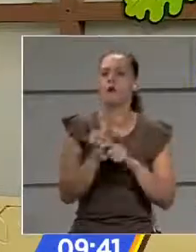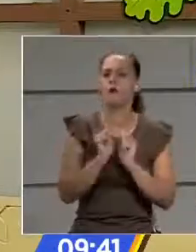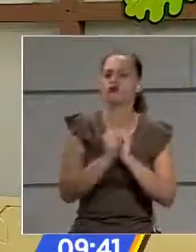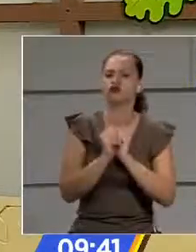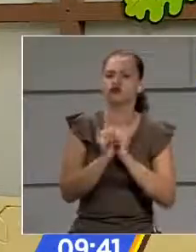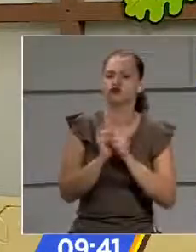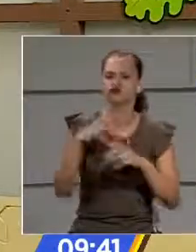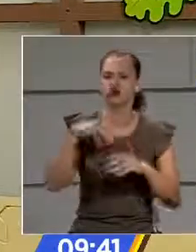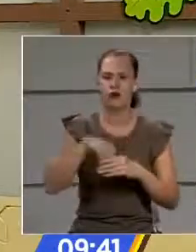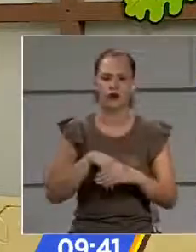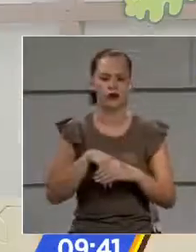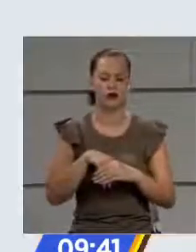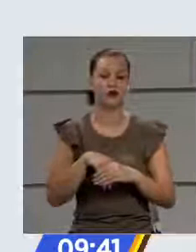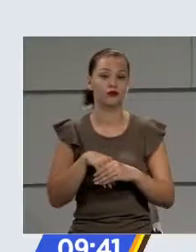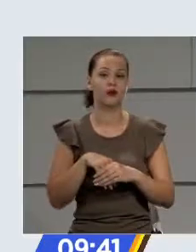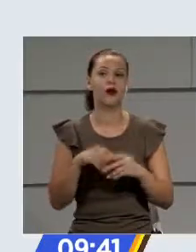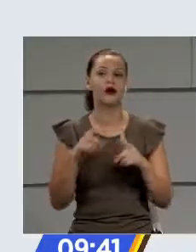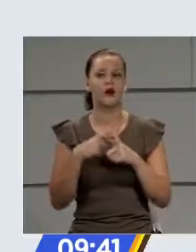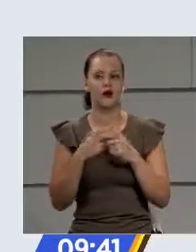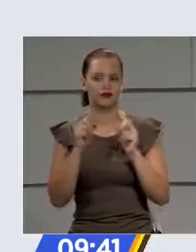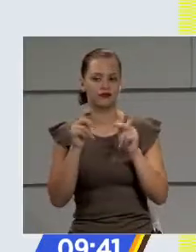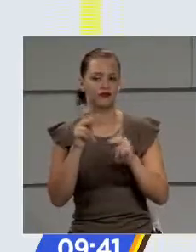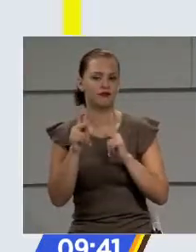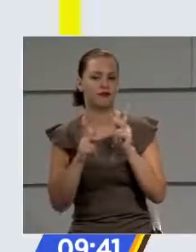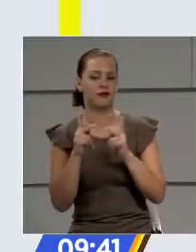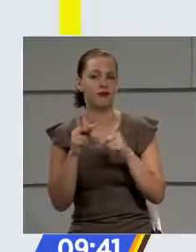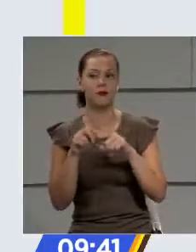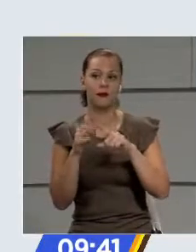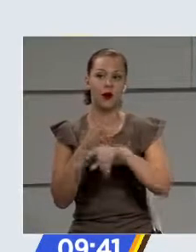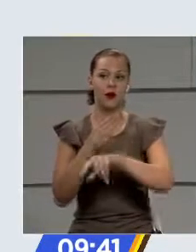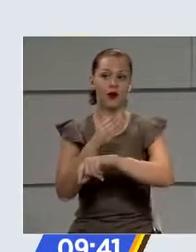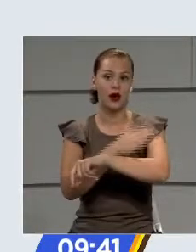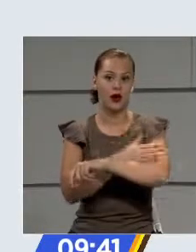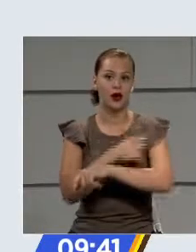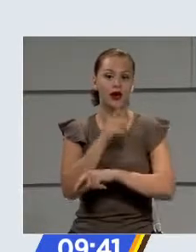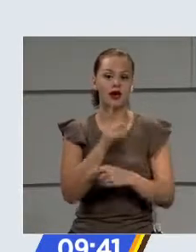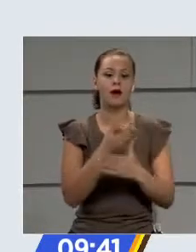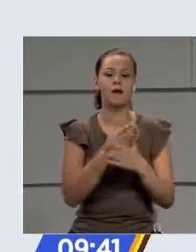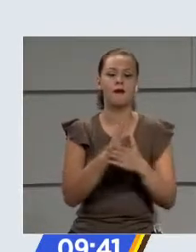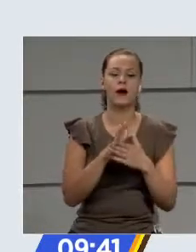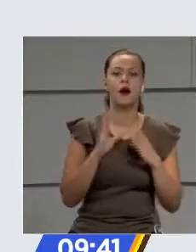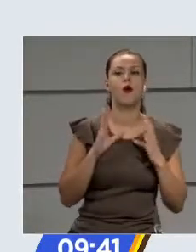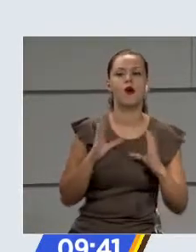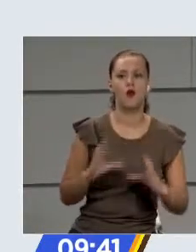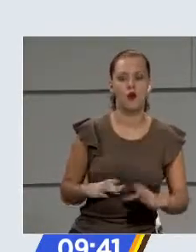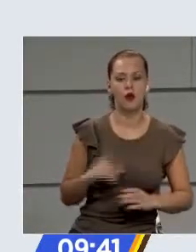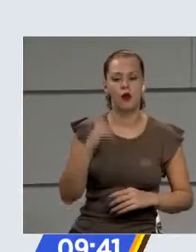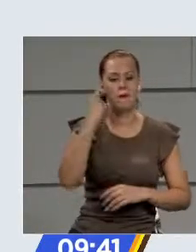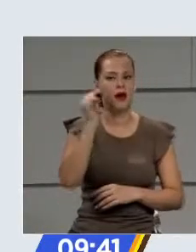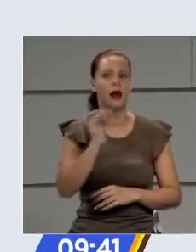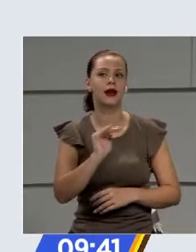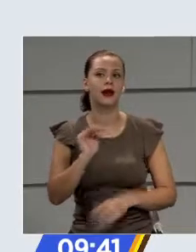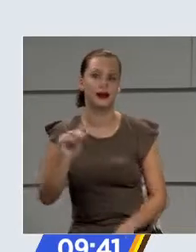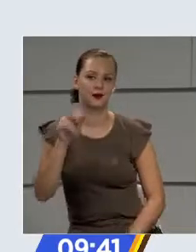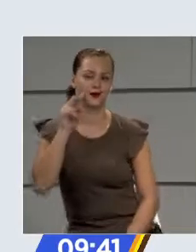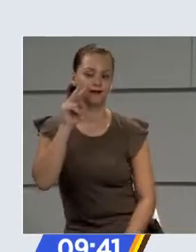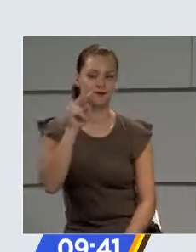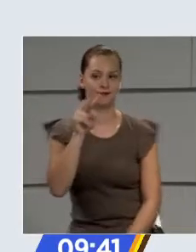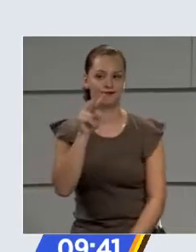está interno? ¿De acuerdo? Ok, perfecto. Pero antes vamos a ver, ahí se llama partes de cuerpo... para niños, así se